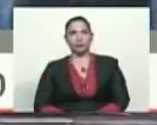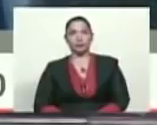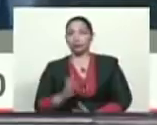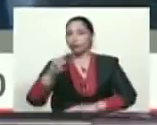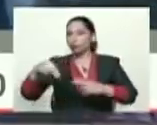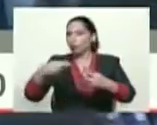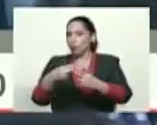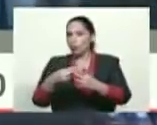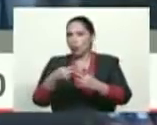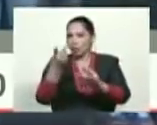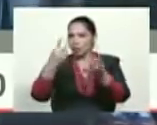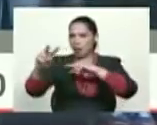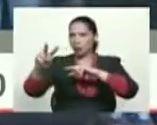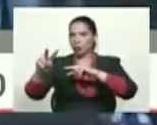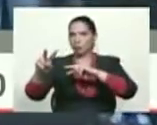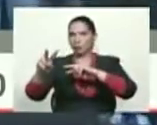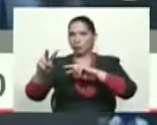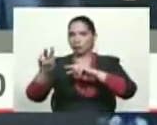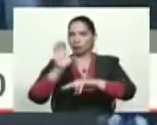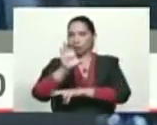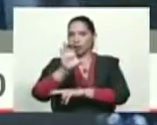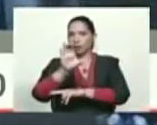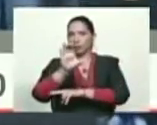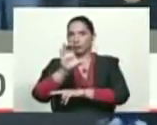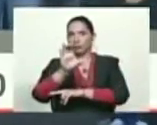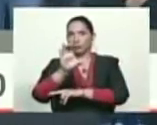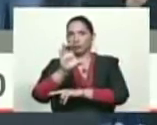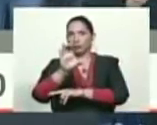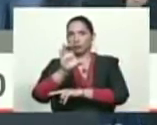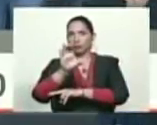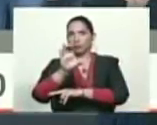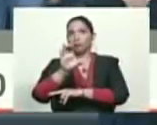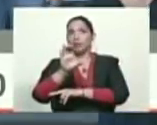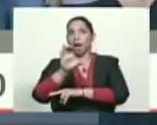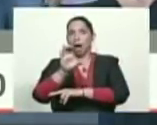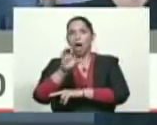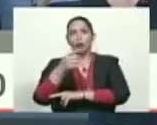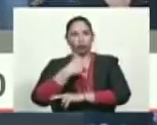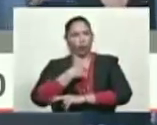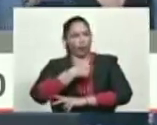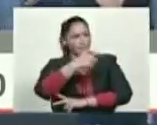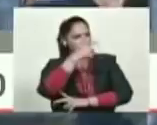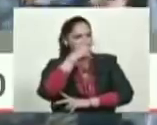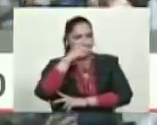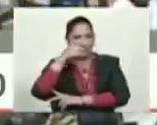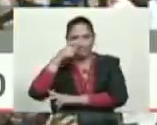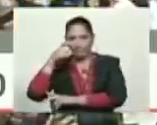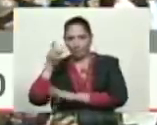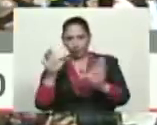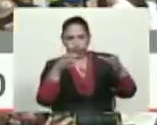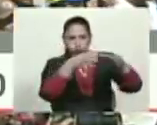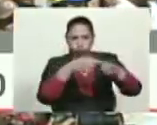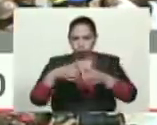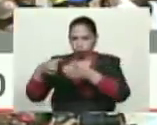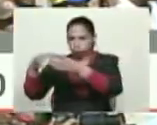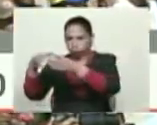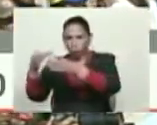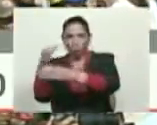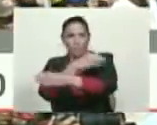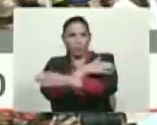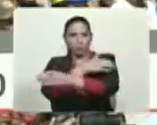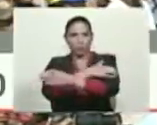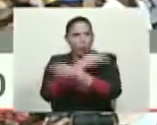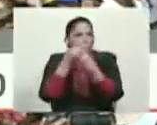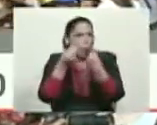Jamás traidores a la patria. Uno observa desde los sectores de la derecha